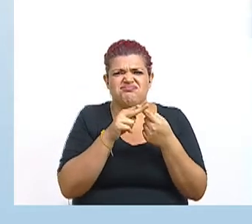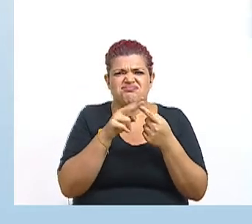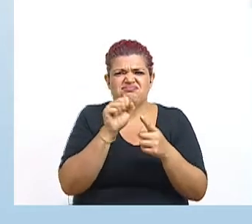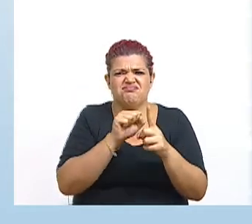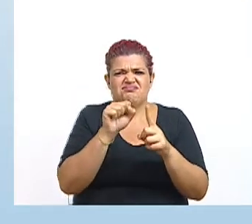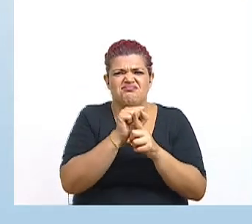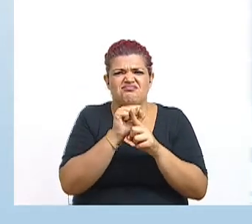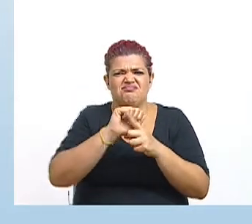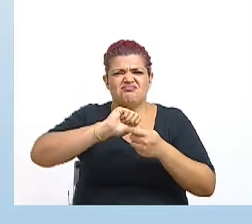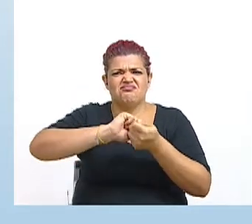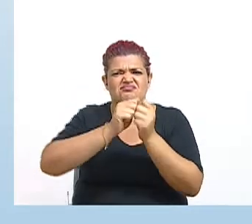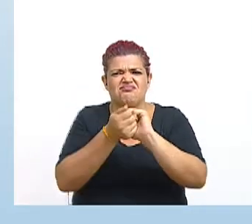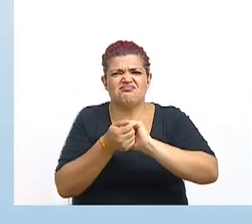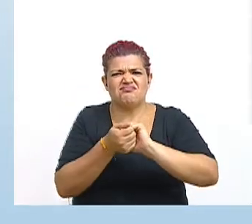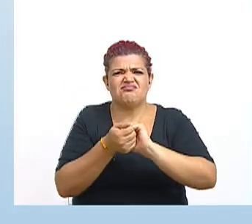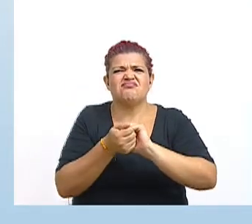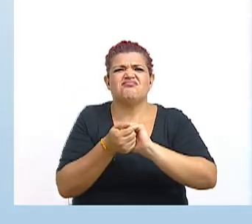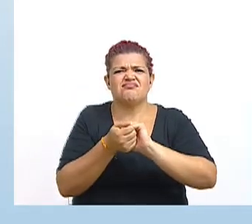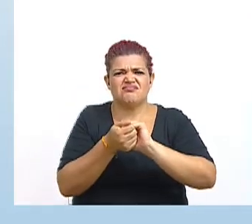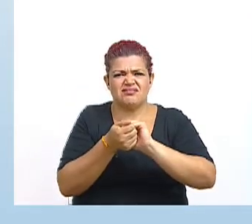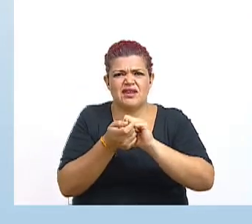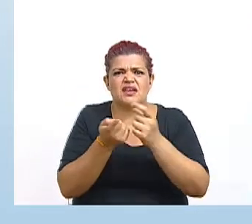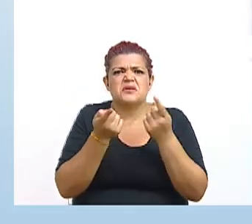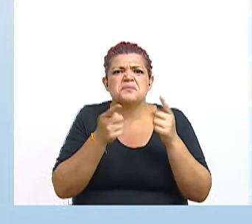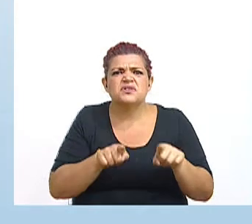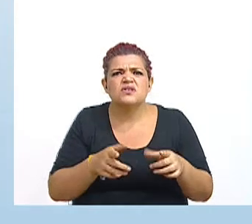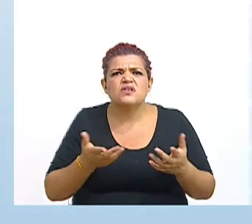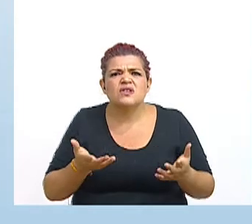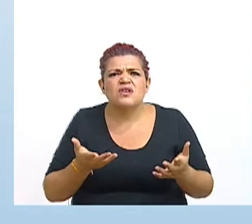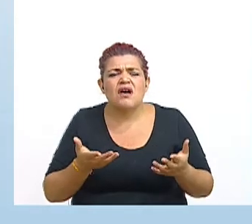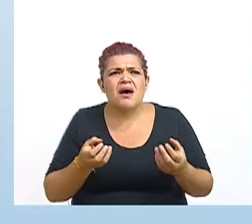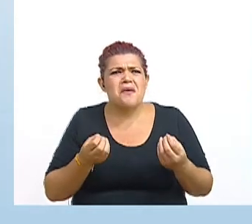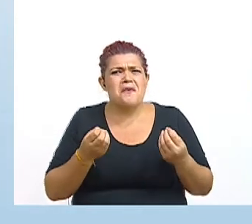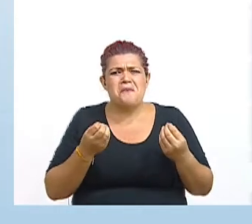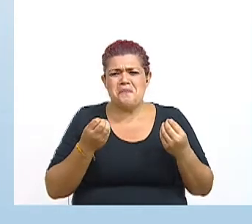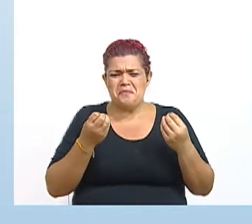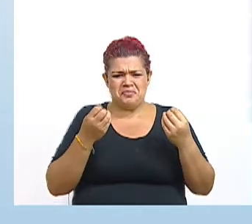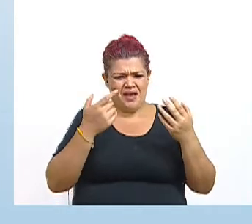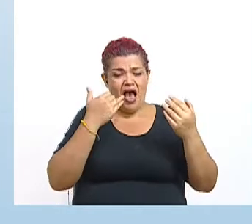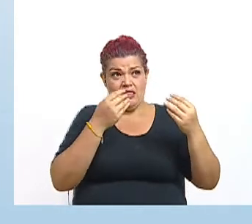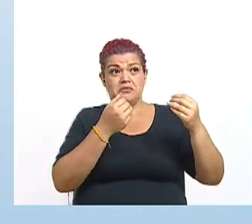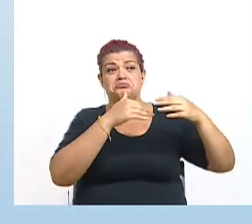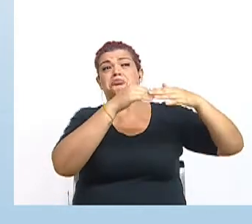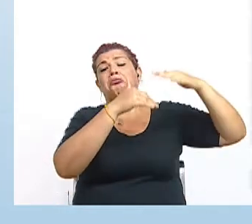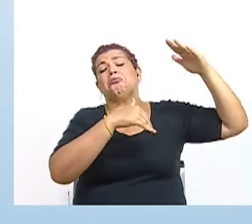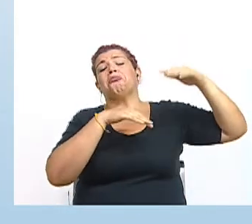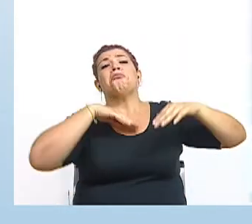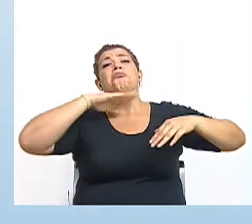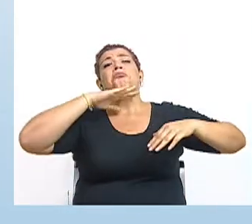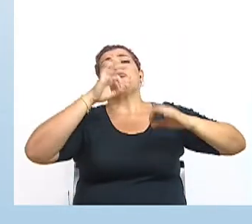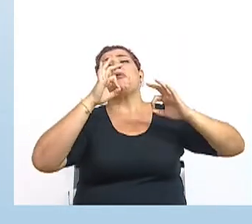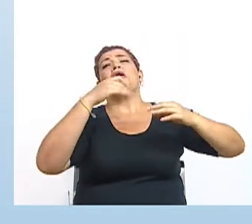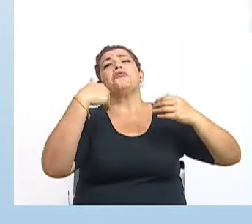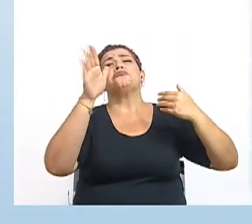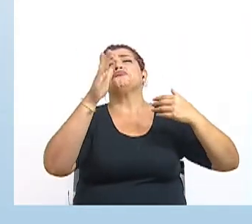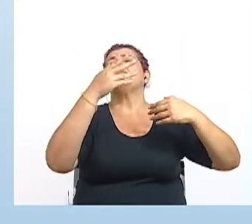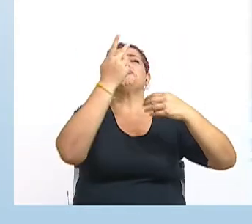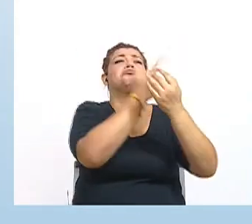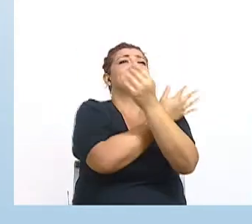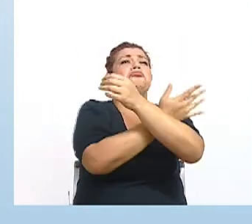cambió radicalmente y ahora tenemos una cantidad limitada de recursos para satisfacer nuestras